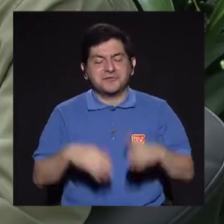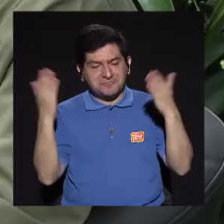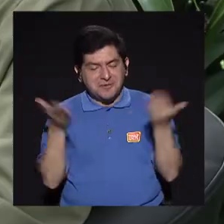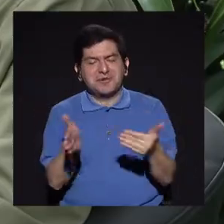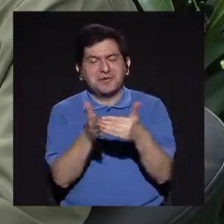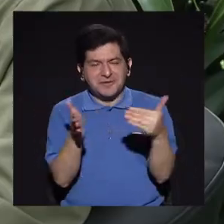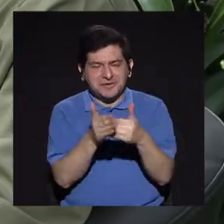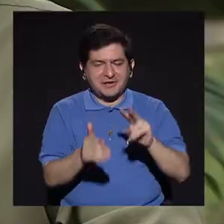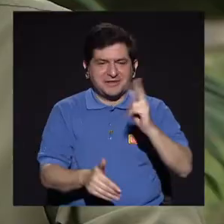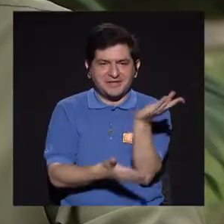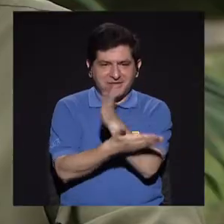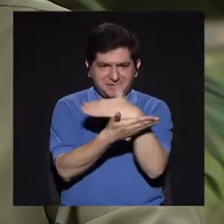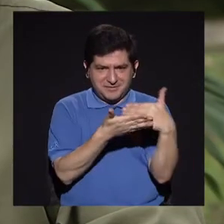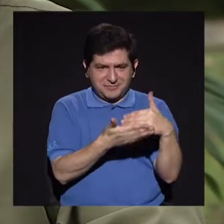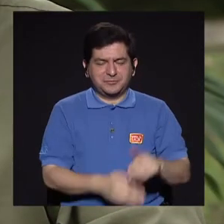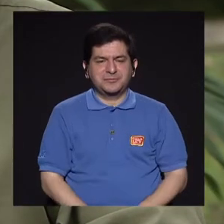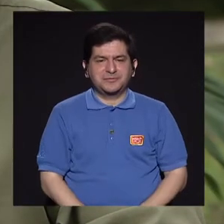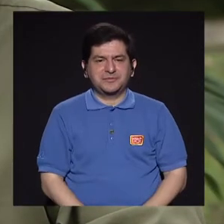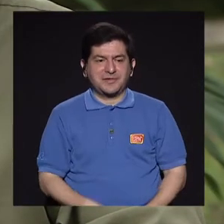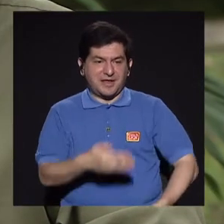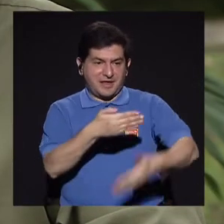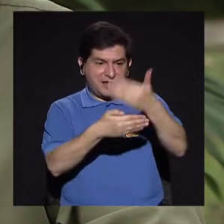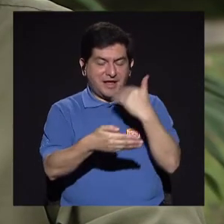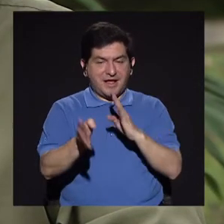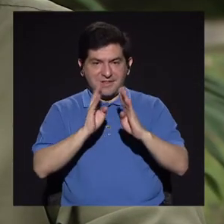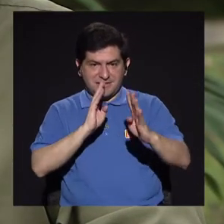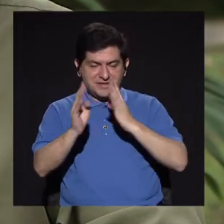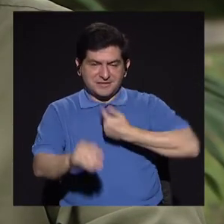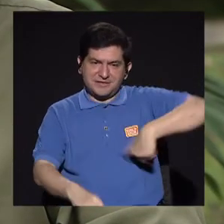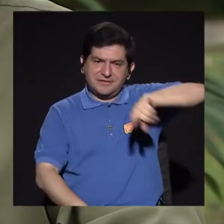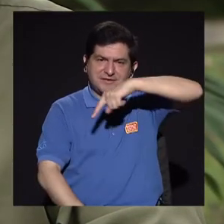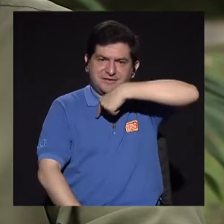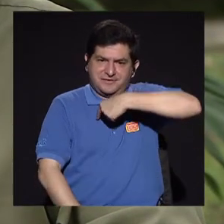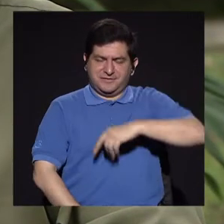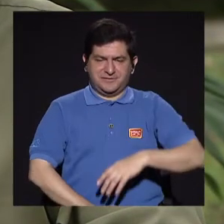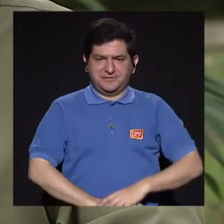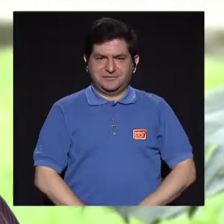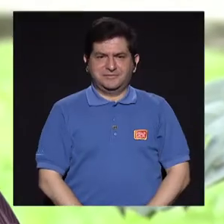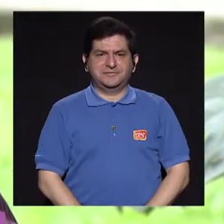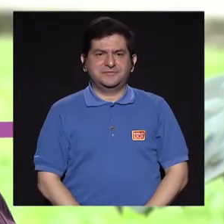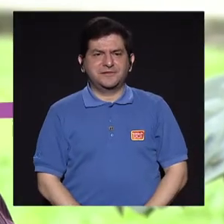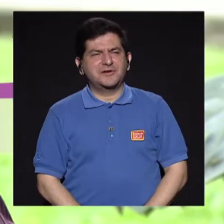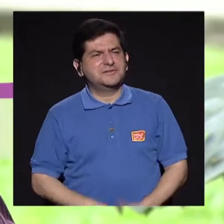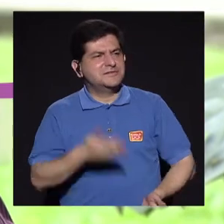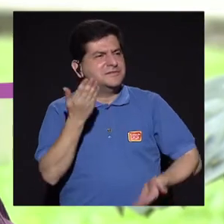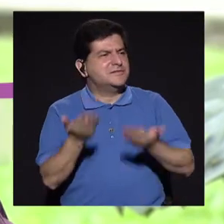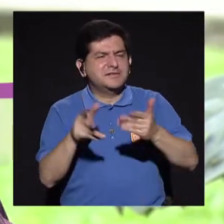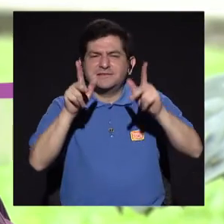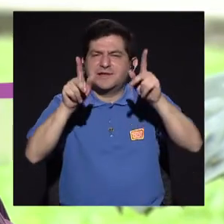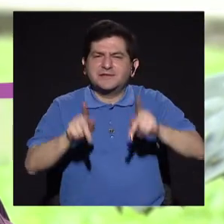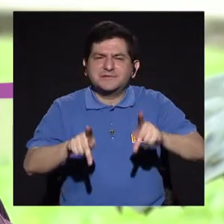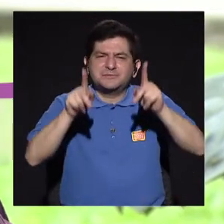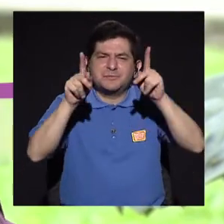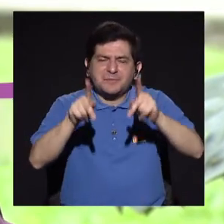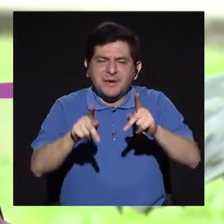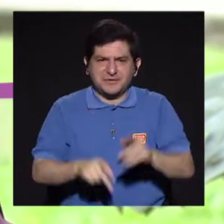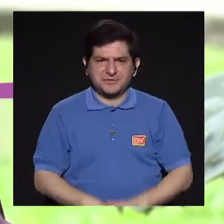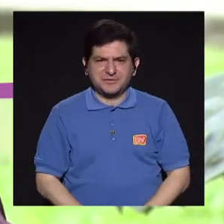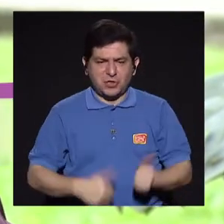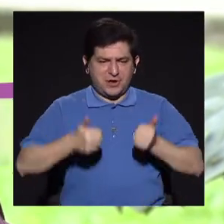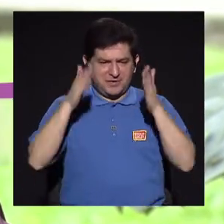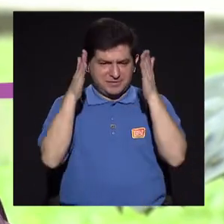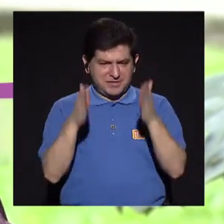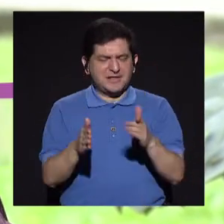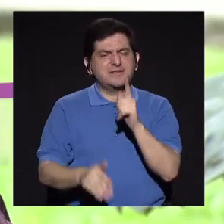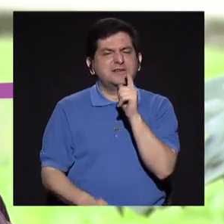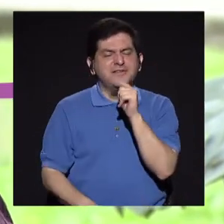bloque de conversación. Muchas gracias. Sí, en el intermedio estábamos conversando pues de que cuáles serían las personas que eventualmente